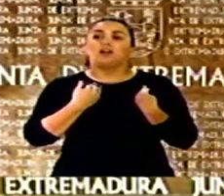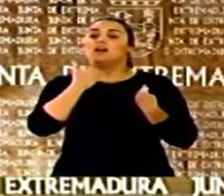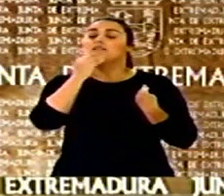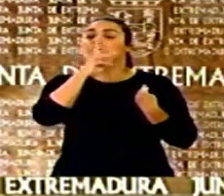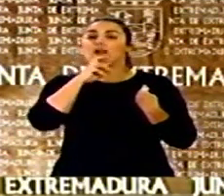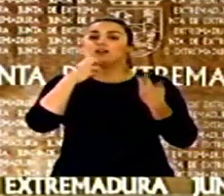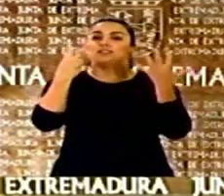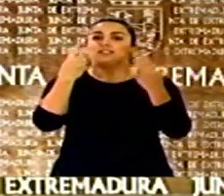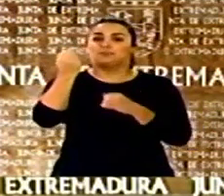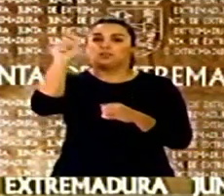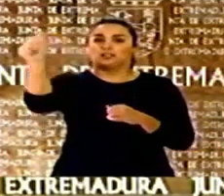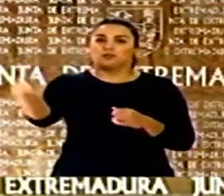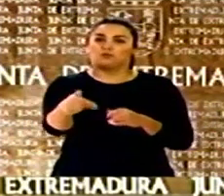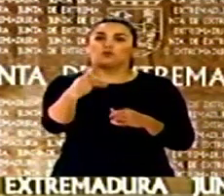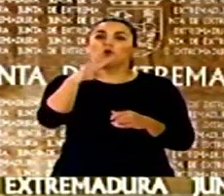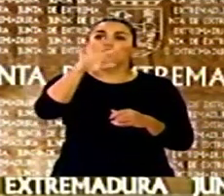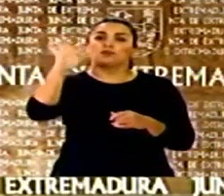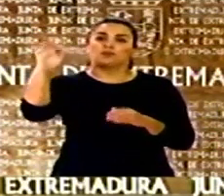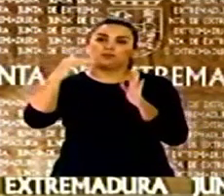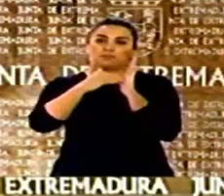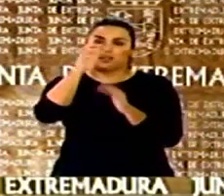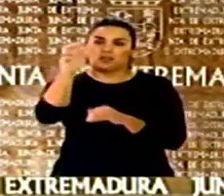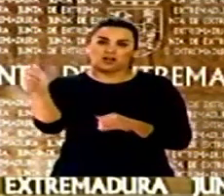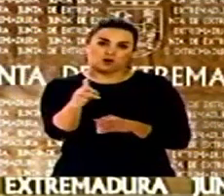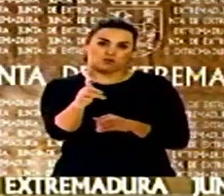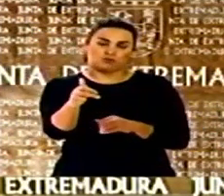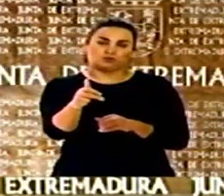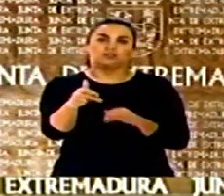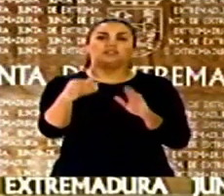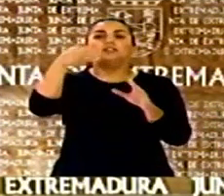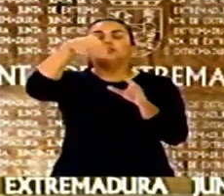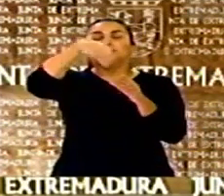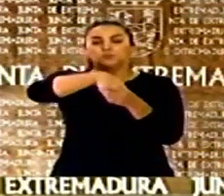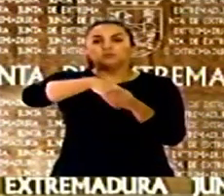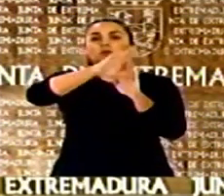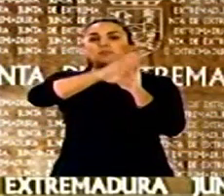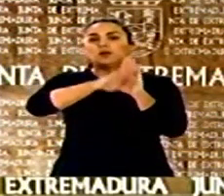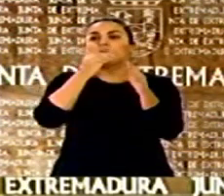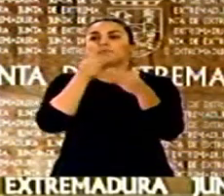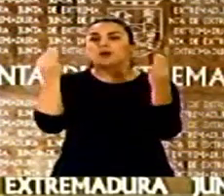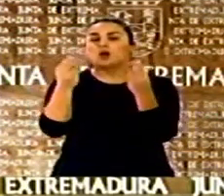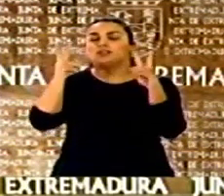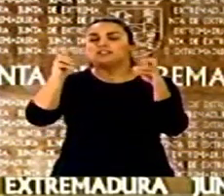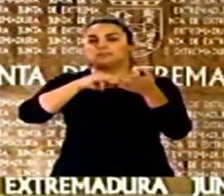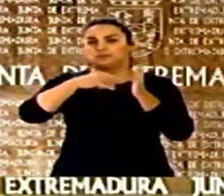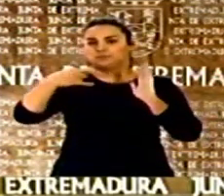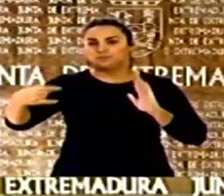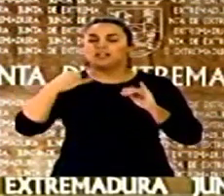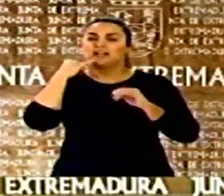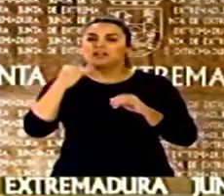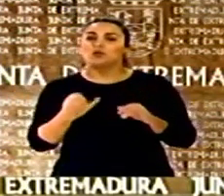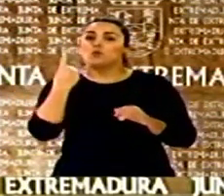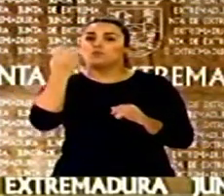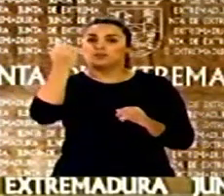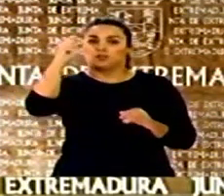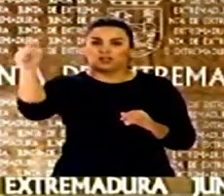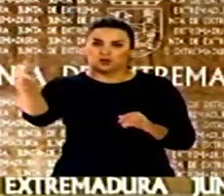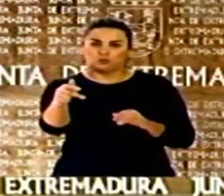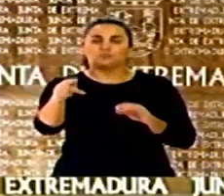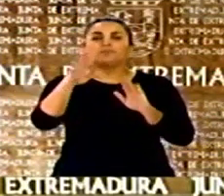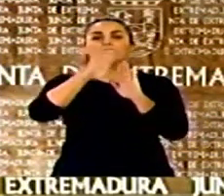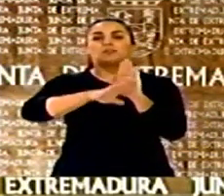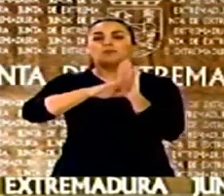por más de 6 millones de euros. También hemos aprobado una serie de convenios en materia de sanidad y políticas sociales